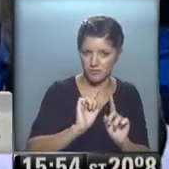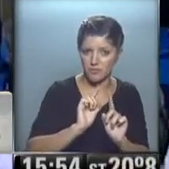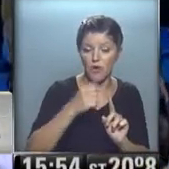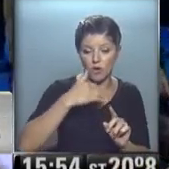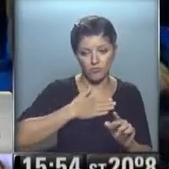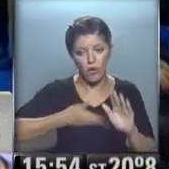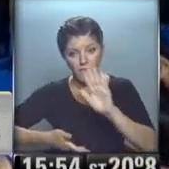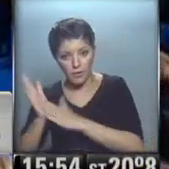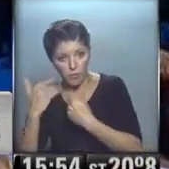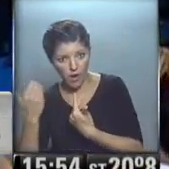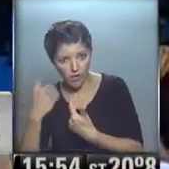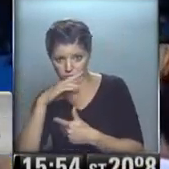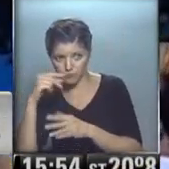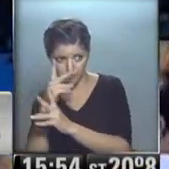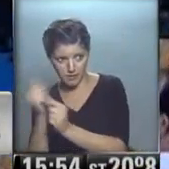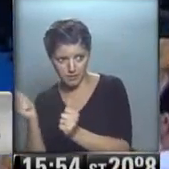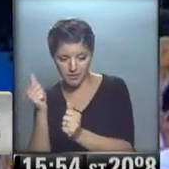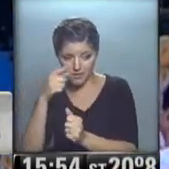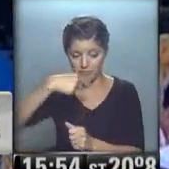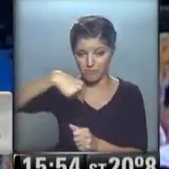ir, y ellos no.